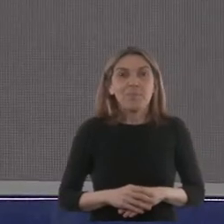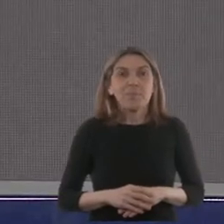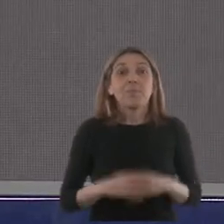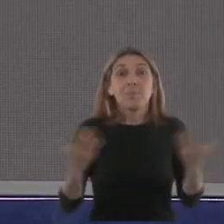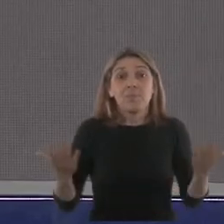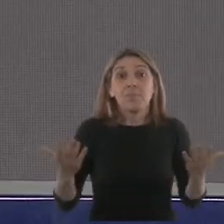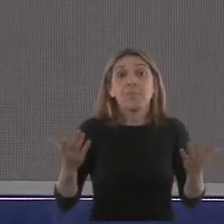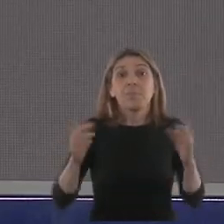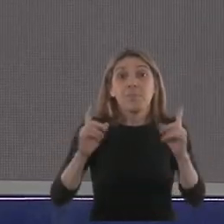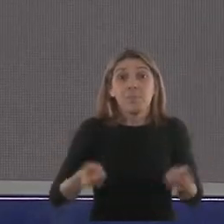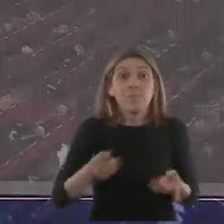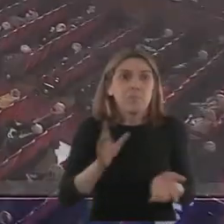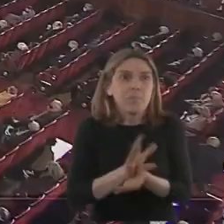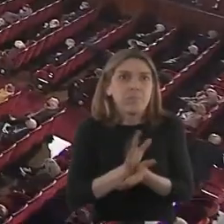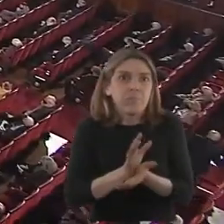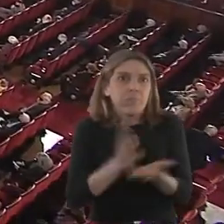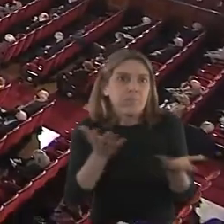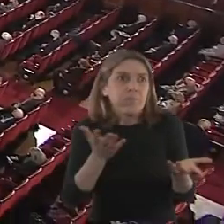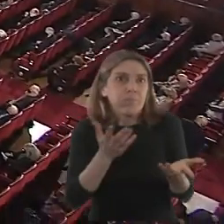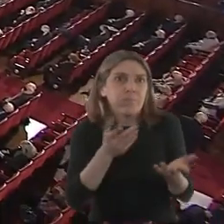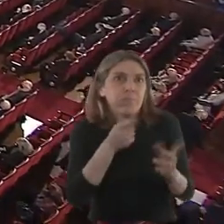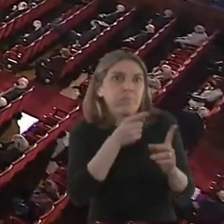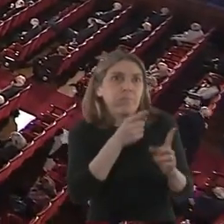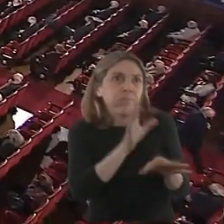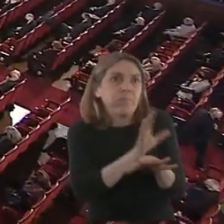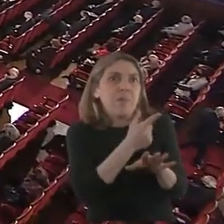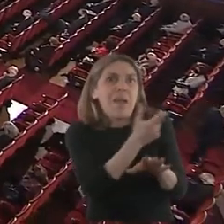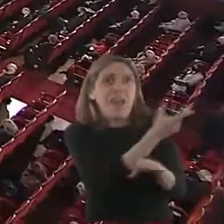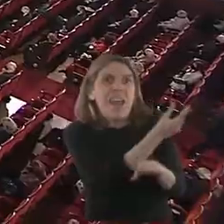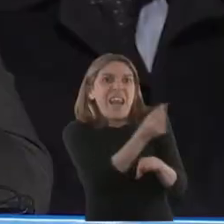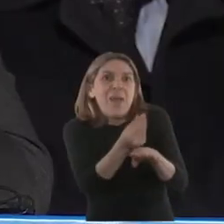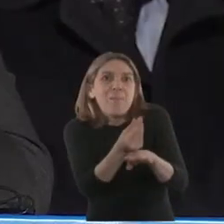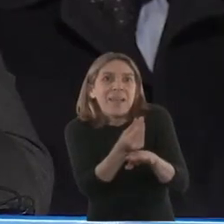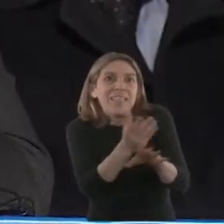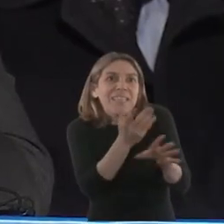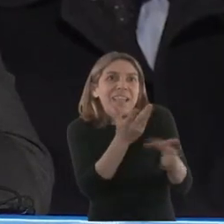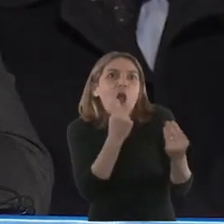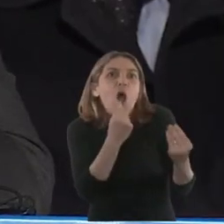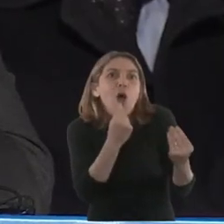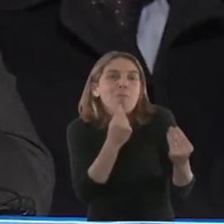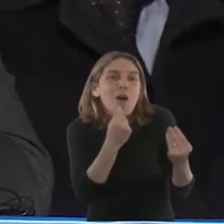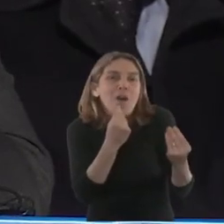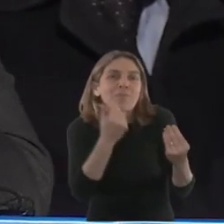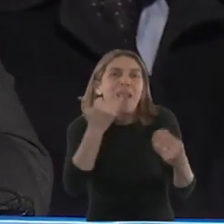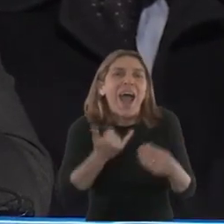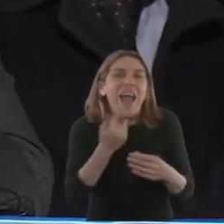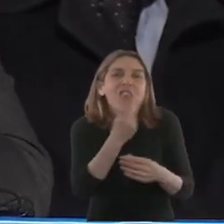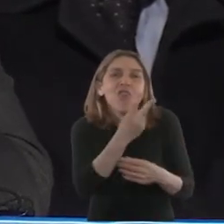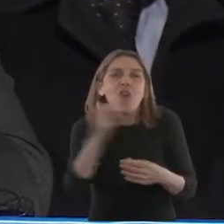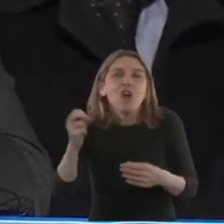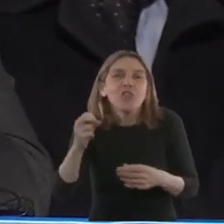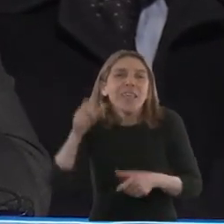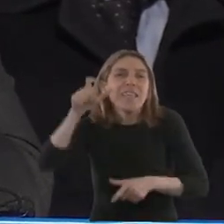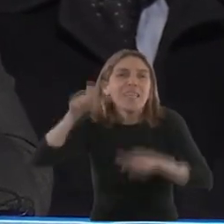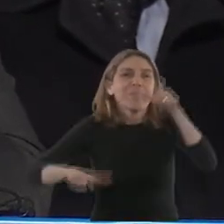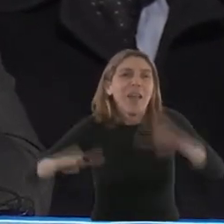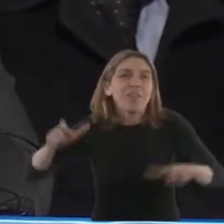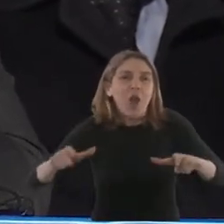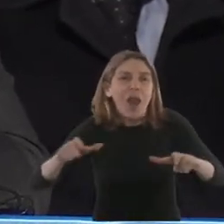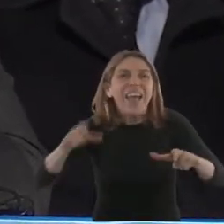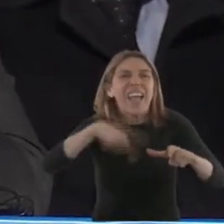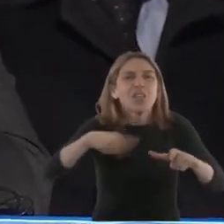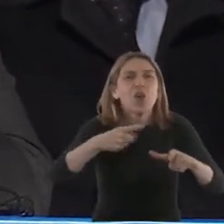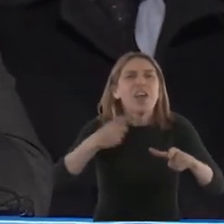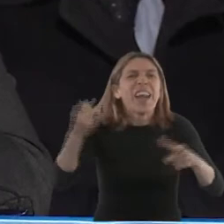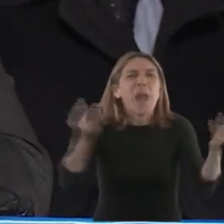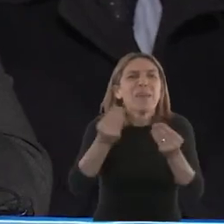Y que se ve fielmente representado en esta pequeña muestra de 200 personalidades que